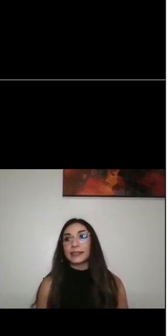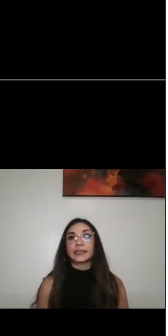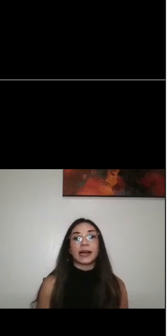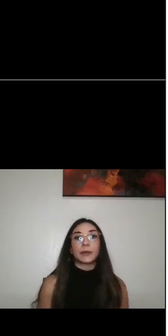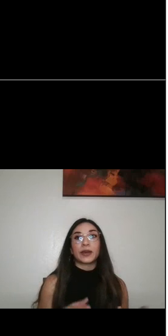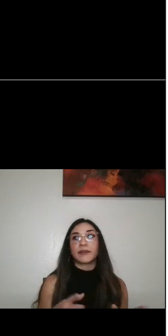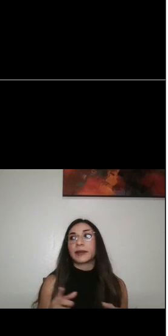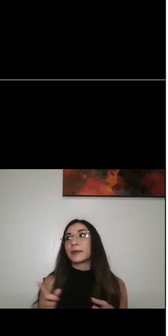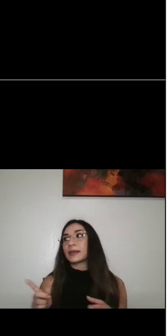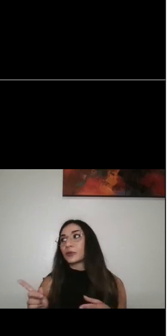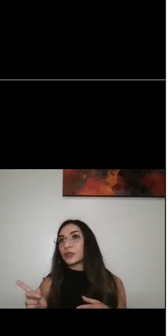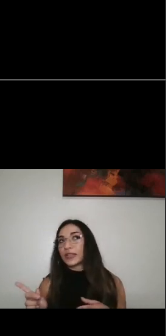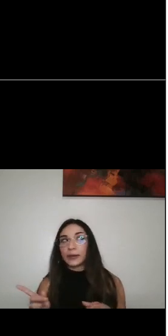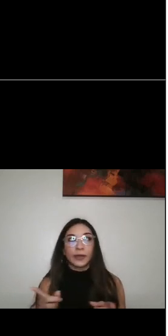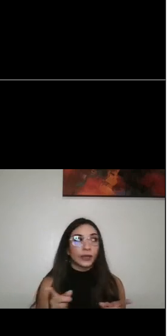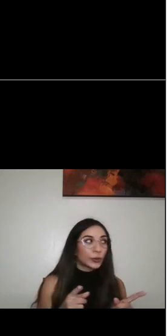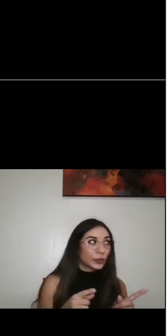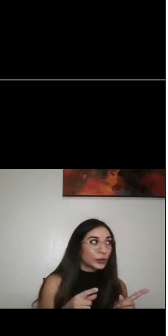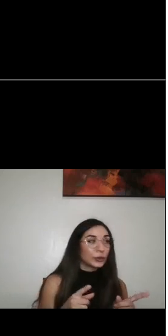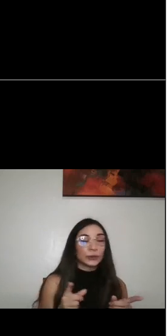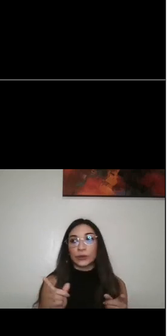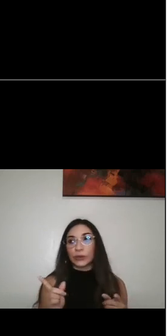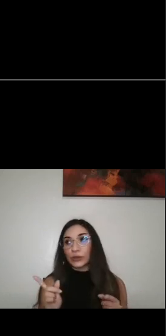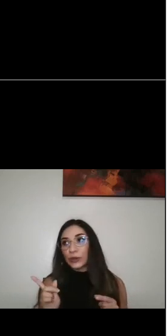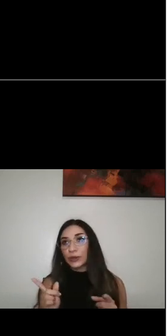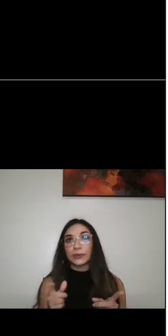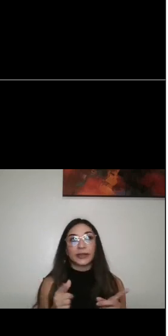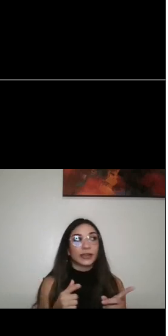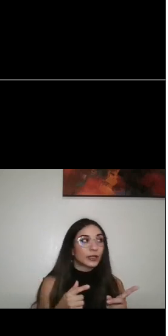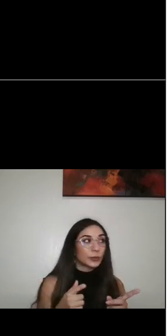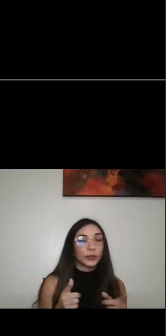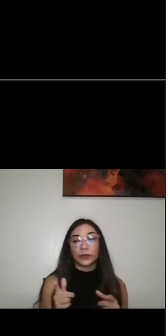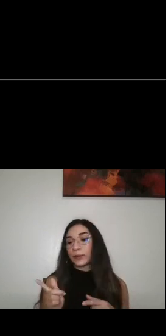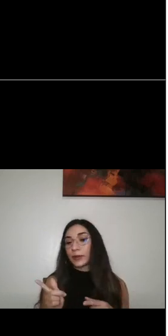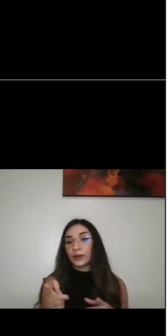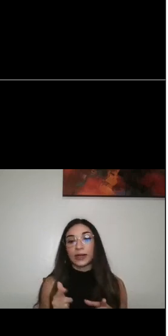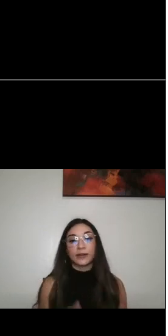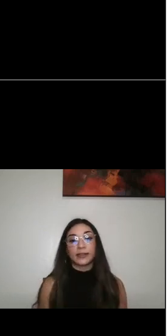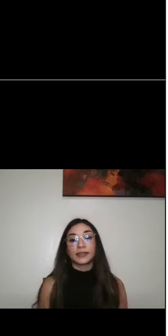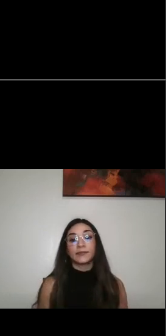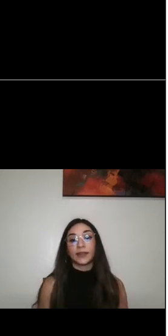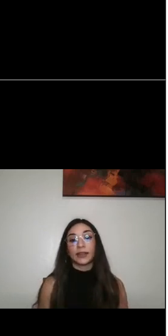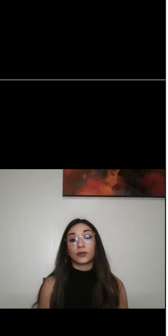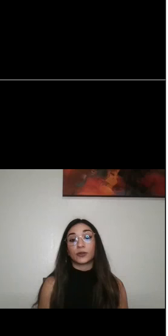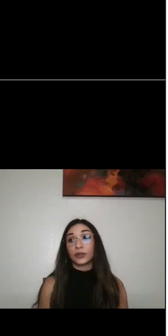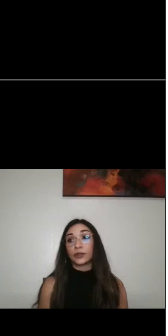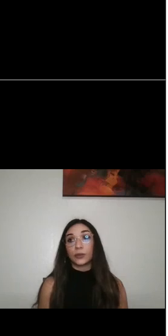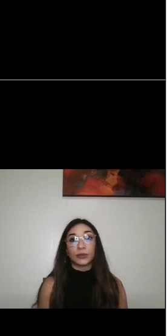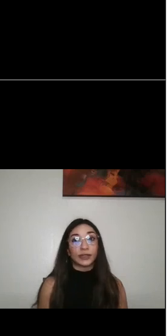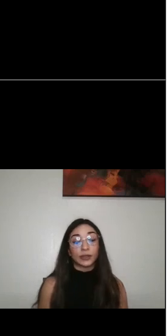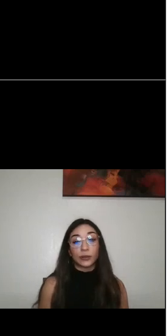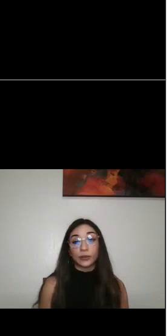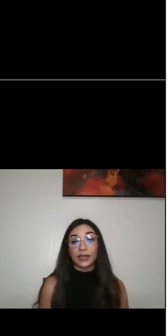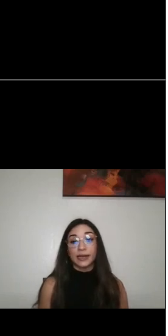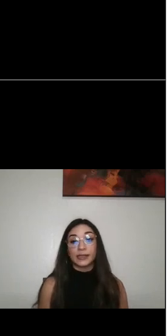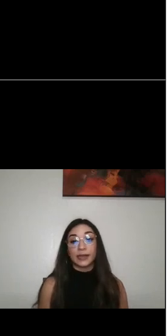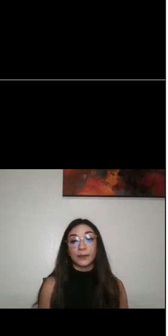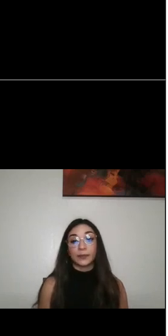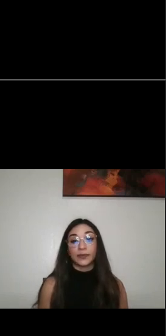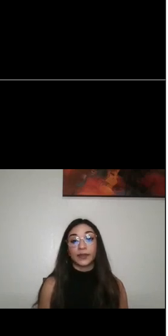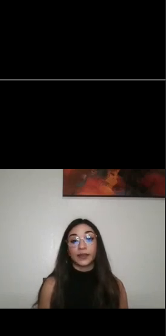meses ya puede haber más un seguimiento con los ojos, ¿verdad? Y un poquito también con la cabeza de los sonidos, como tratando de